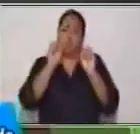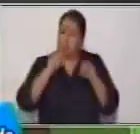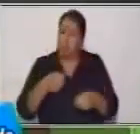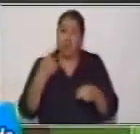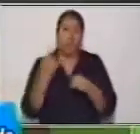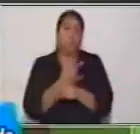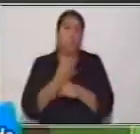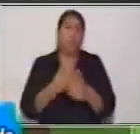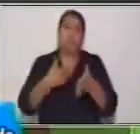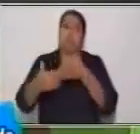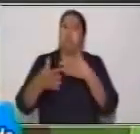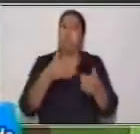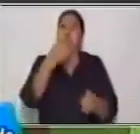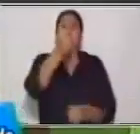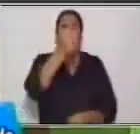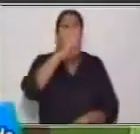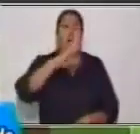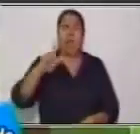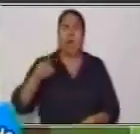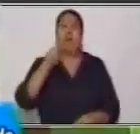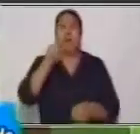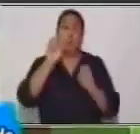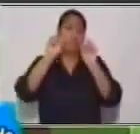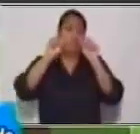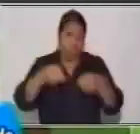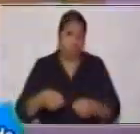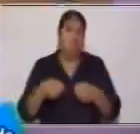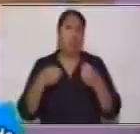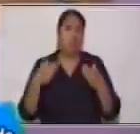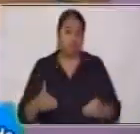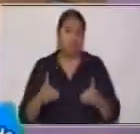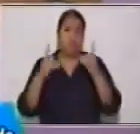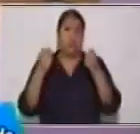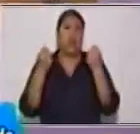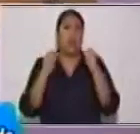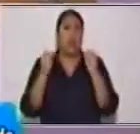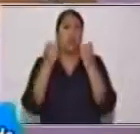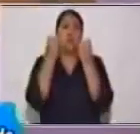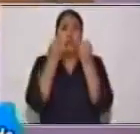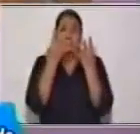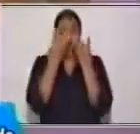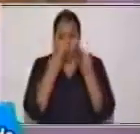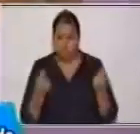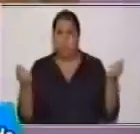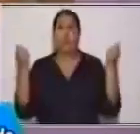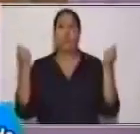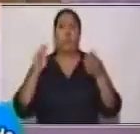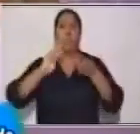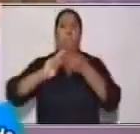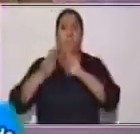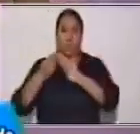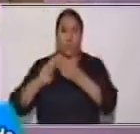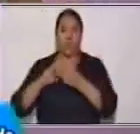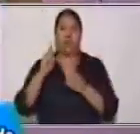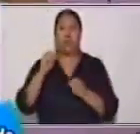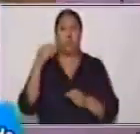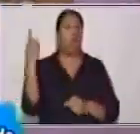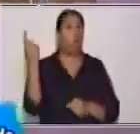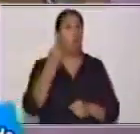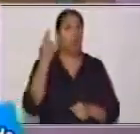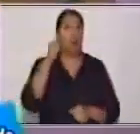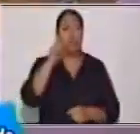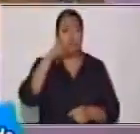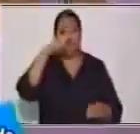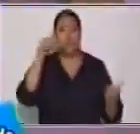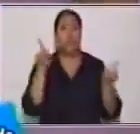del alfabeto para poder nosotros desarrollar los procesos matemáticos. Es muy importante también que tú no